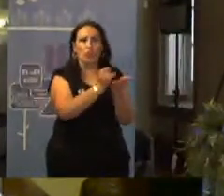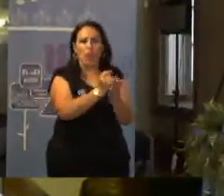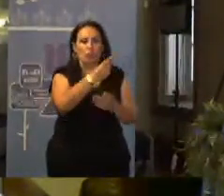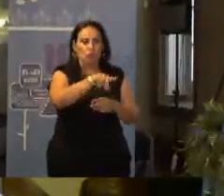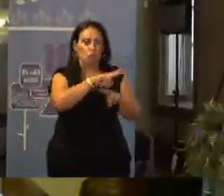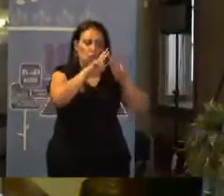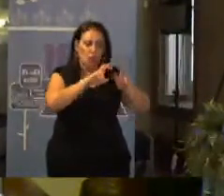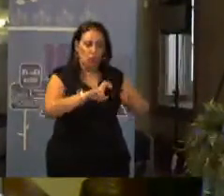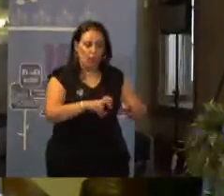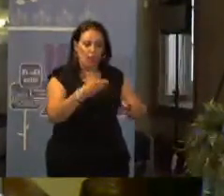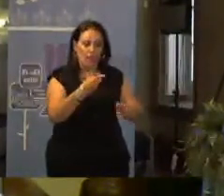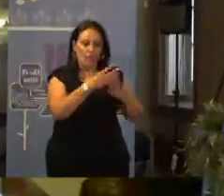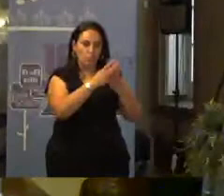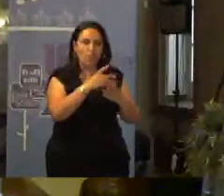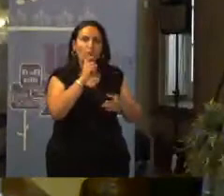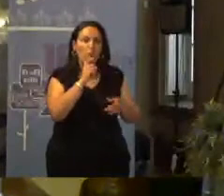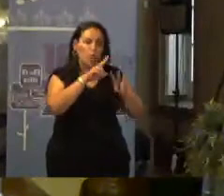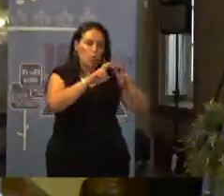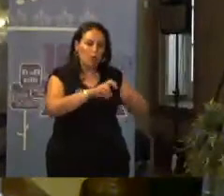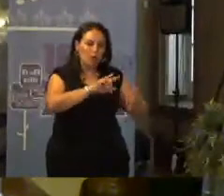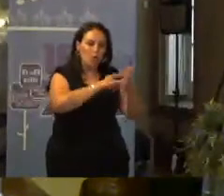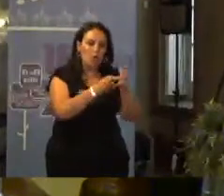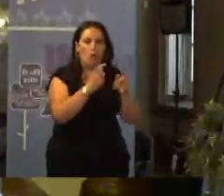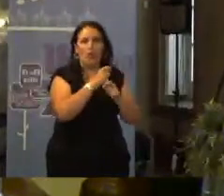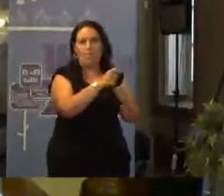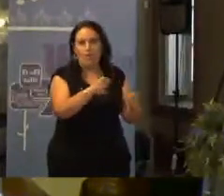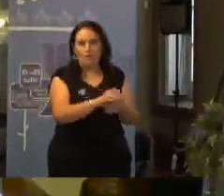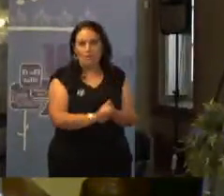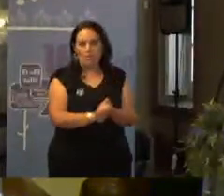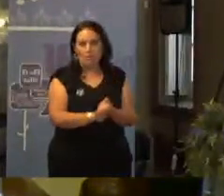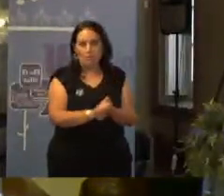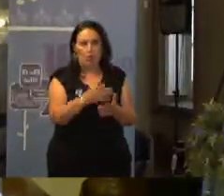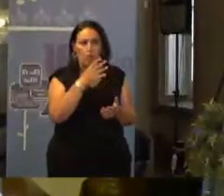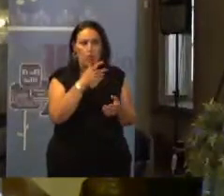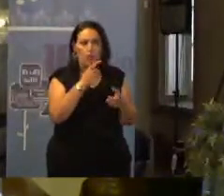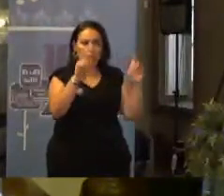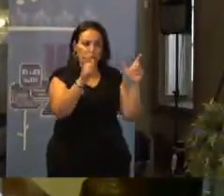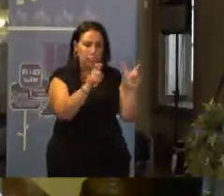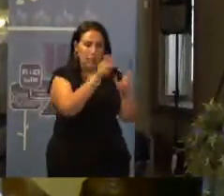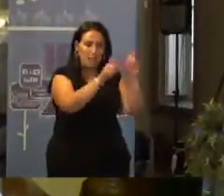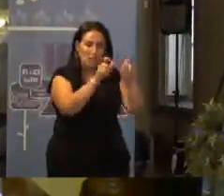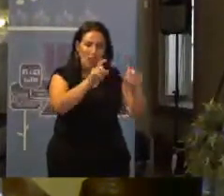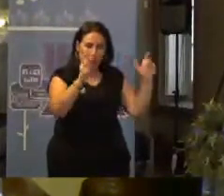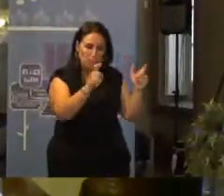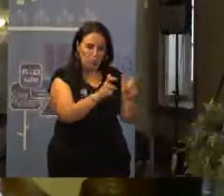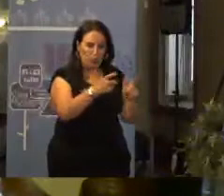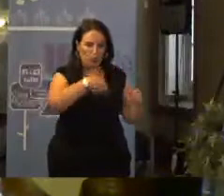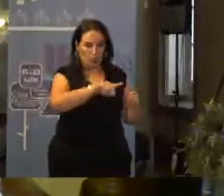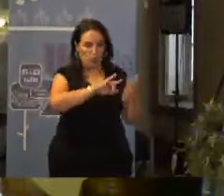dar solución á demografía implica dar solucións ao rural deste país, non? E, por